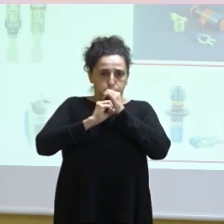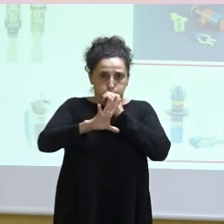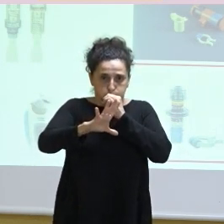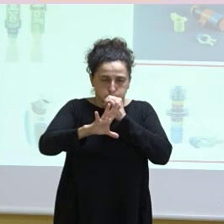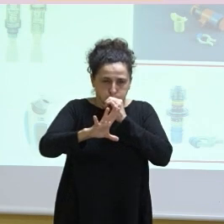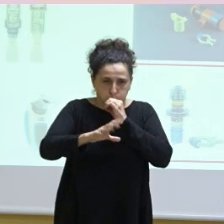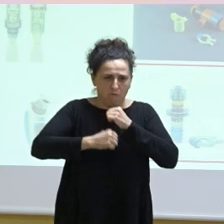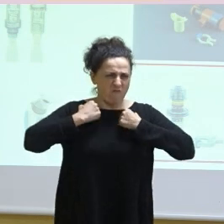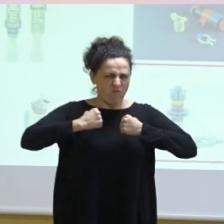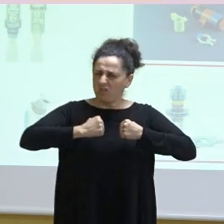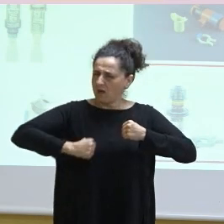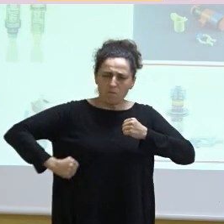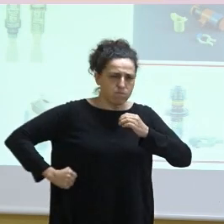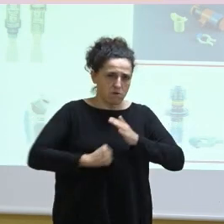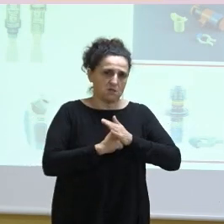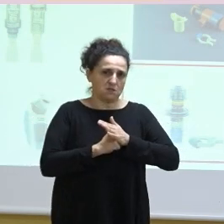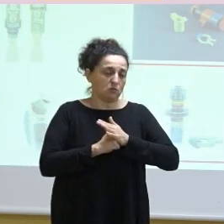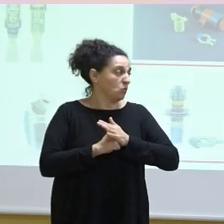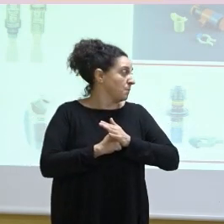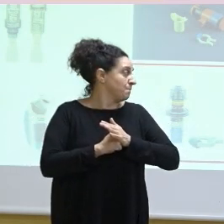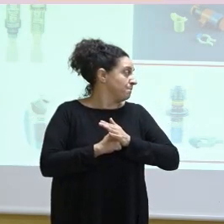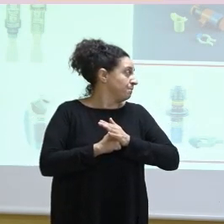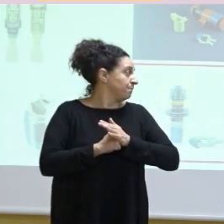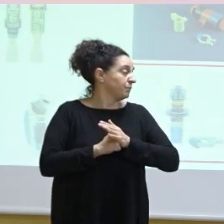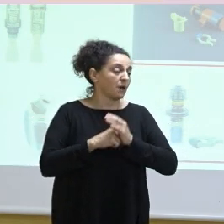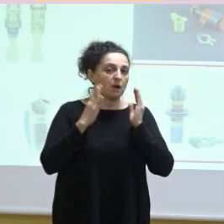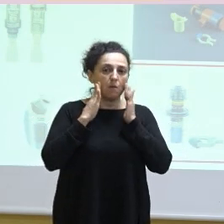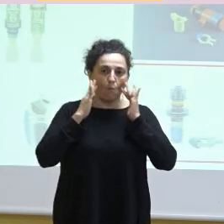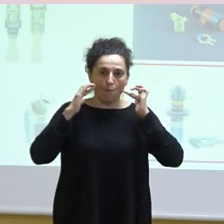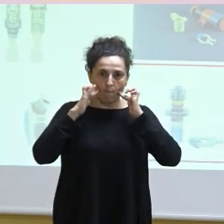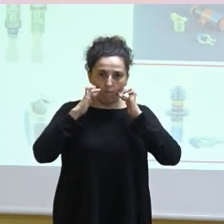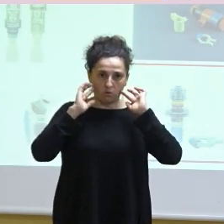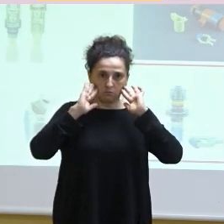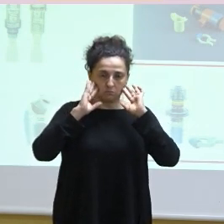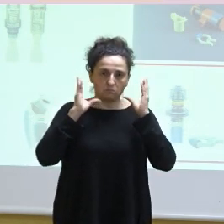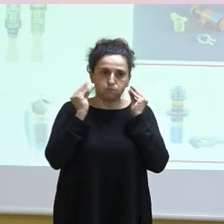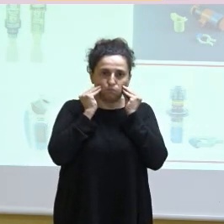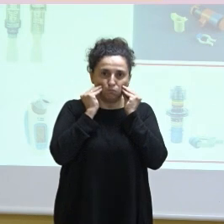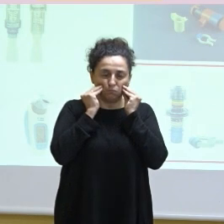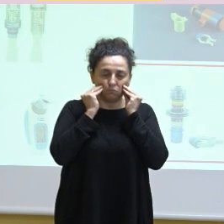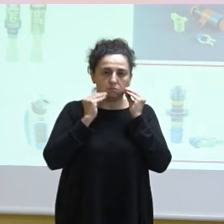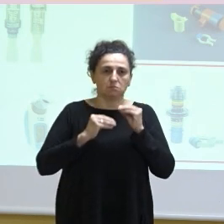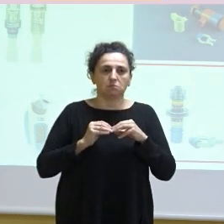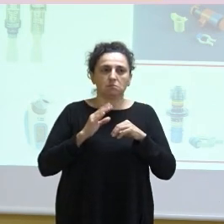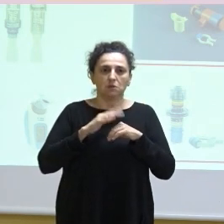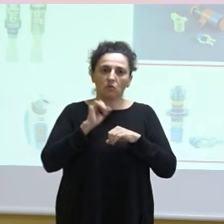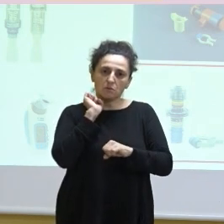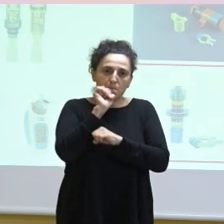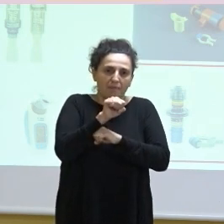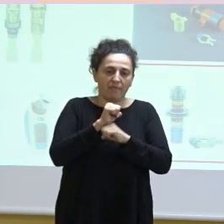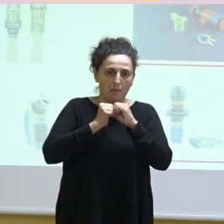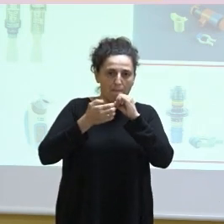la fuerza que pueda. En este caso hay que comprimir la zona de los mofletes para que no se cree presión intrabucal, y el paciente vence la